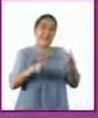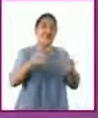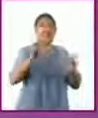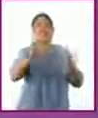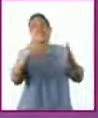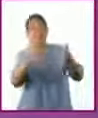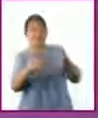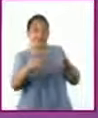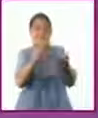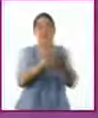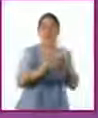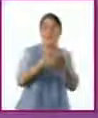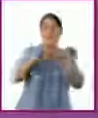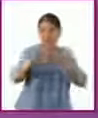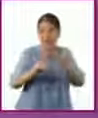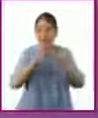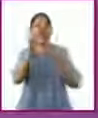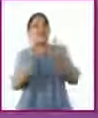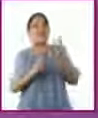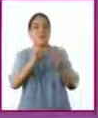cocina, manualidades o deporte.